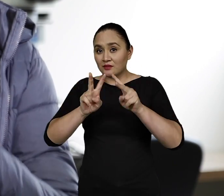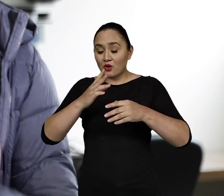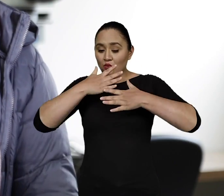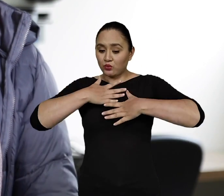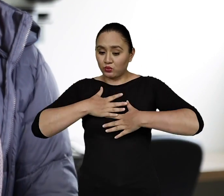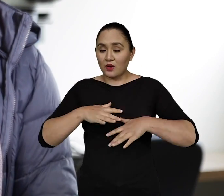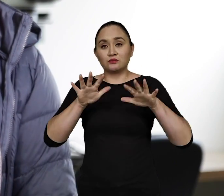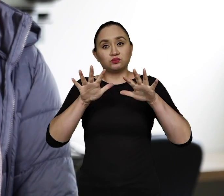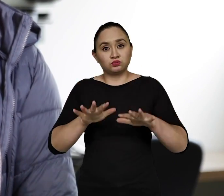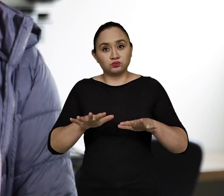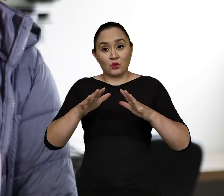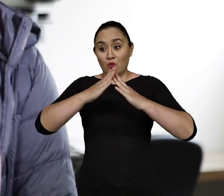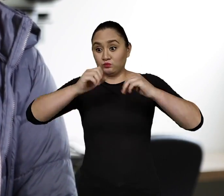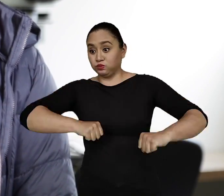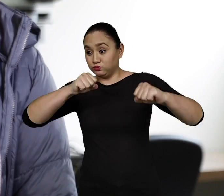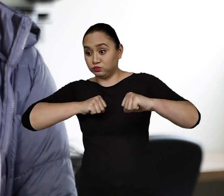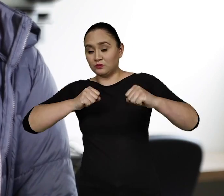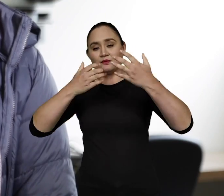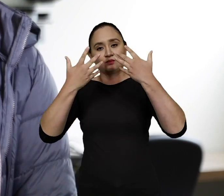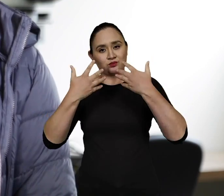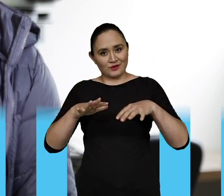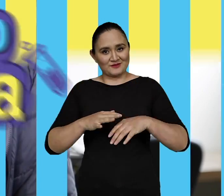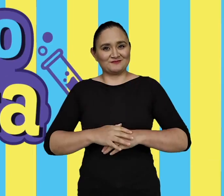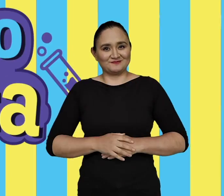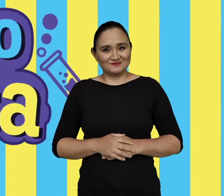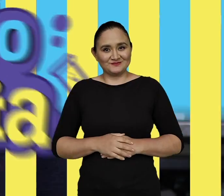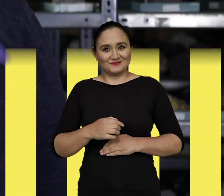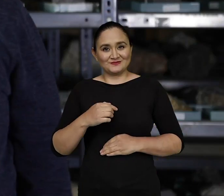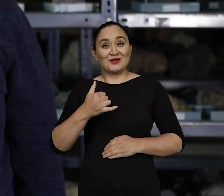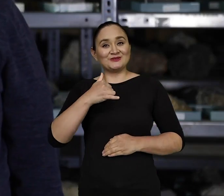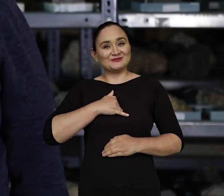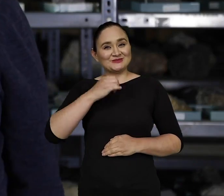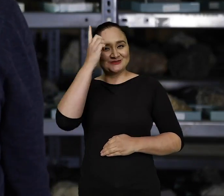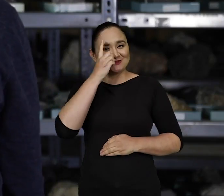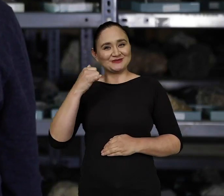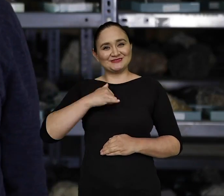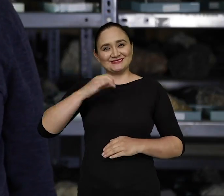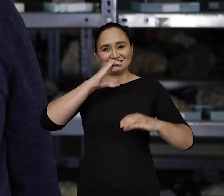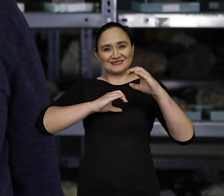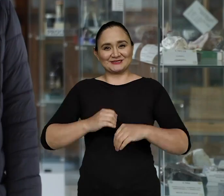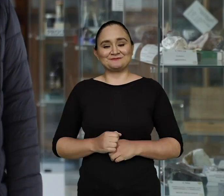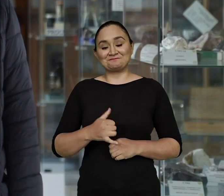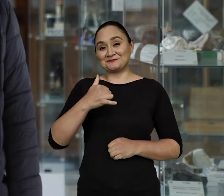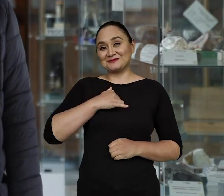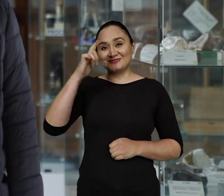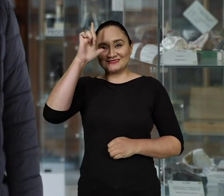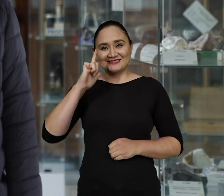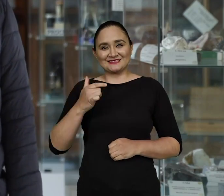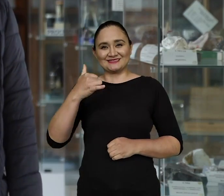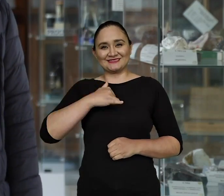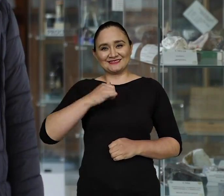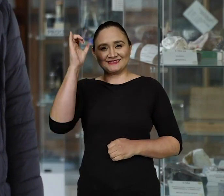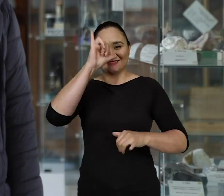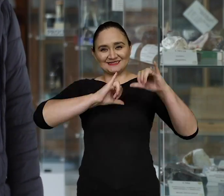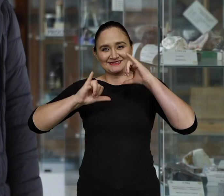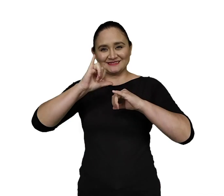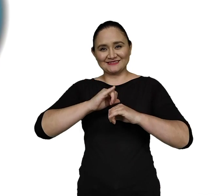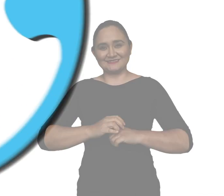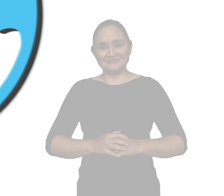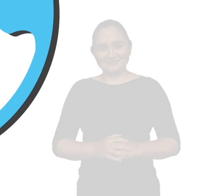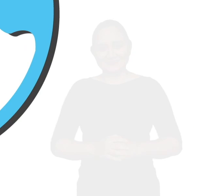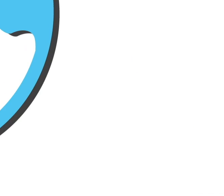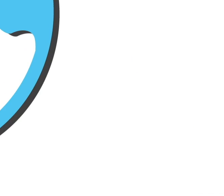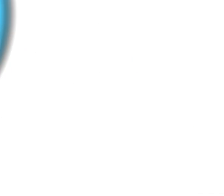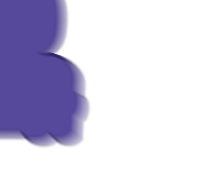todo mantener la calma hasta que pase el movimiento sísmico. Soy David y soy ciencia. Soy Liliana y soy ciencia.